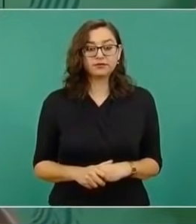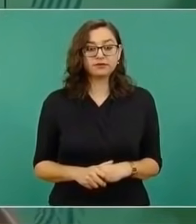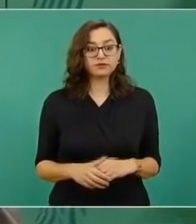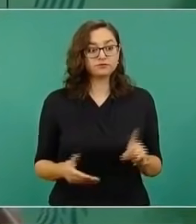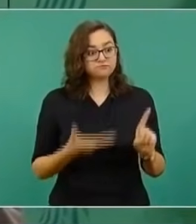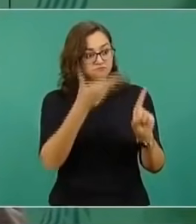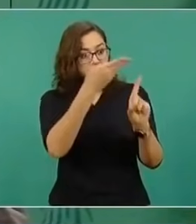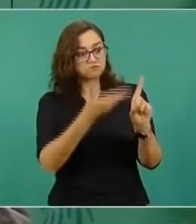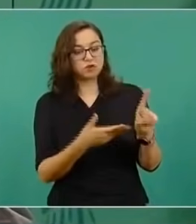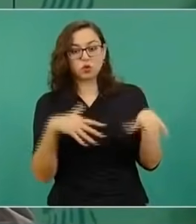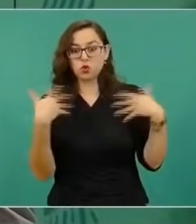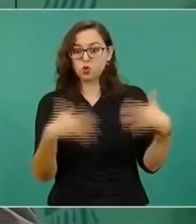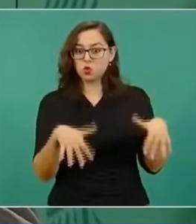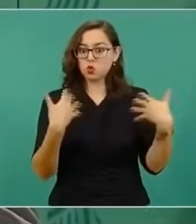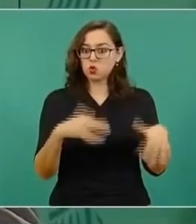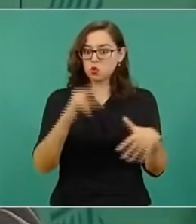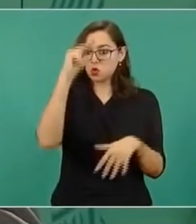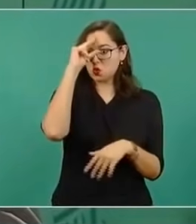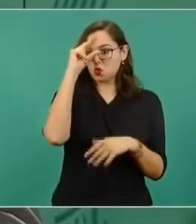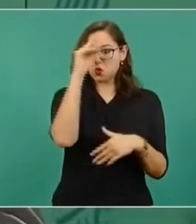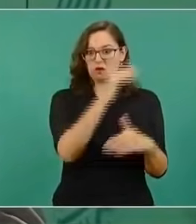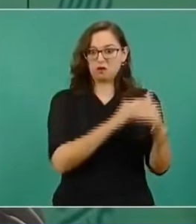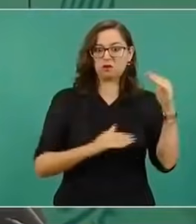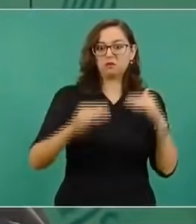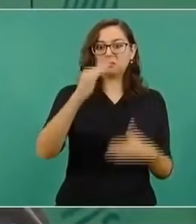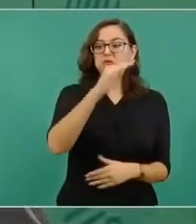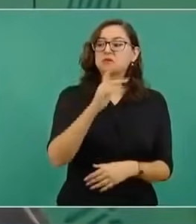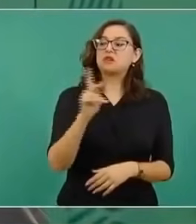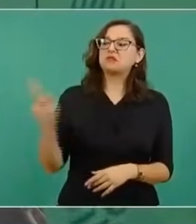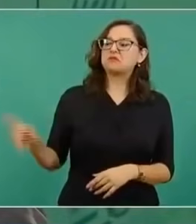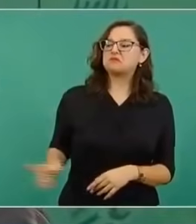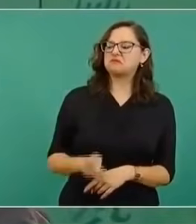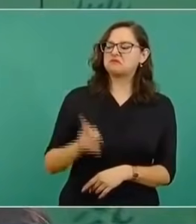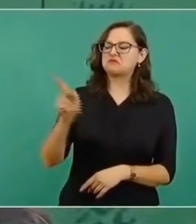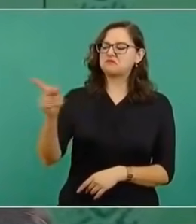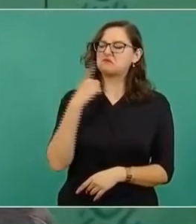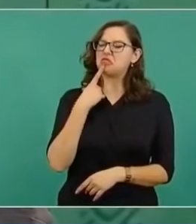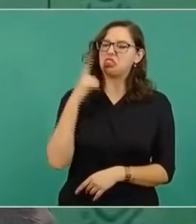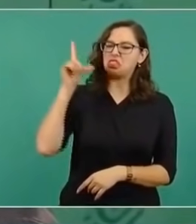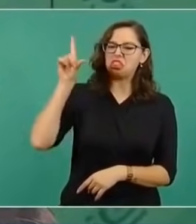Entonces ofende a un pueblo